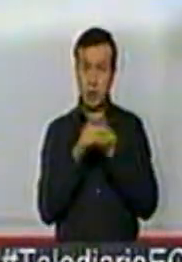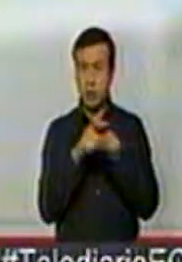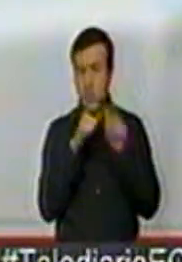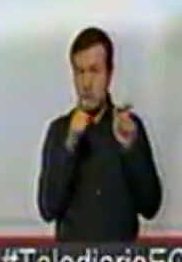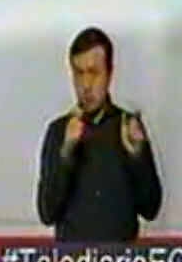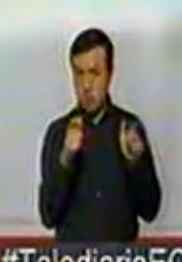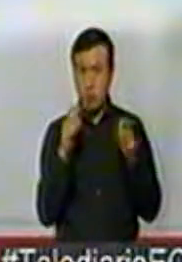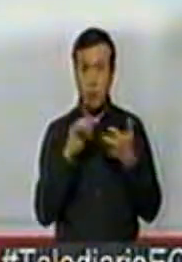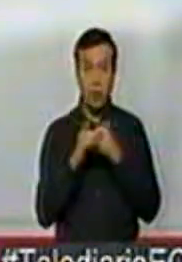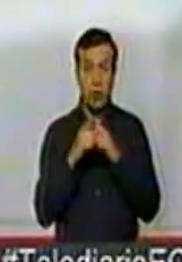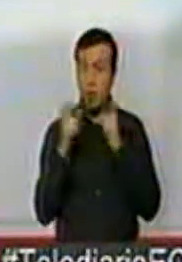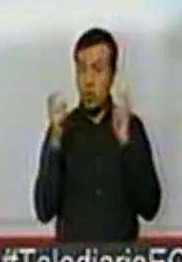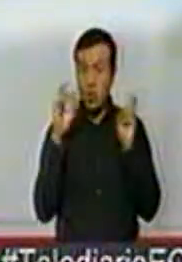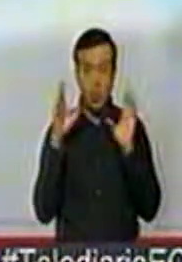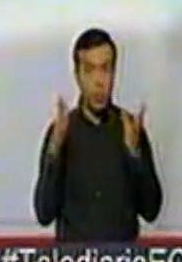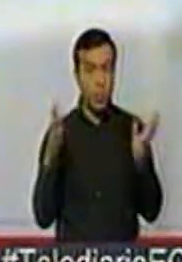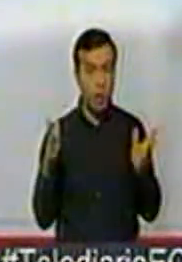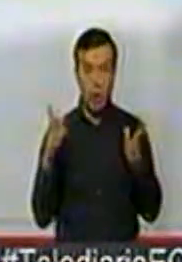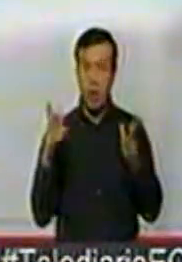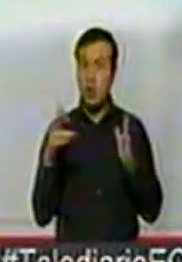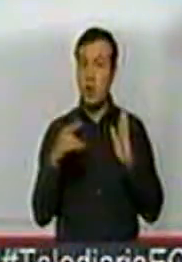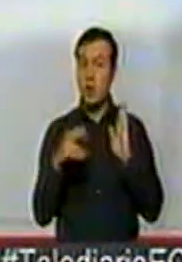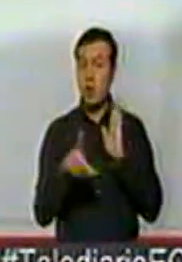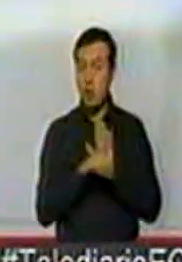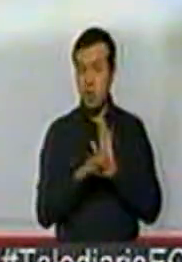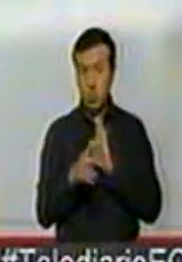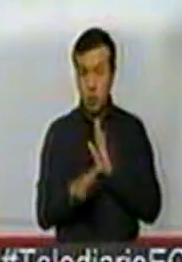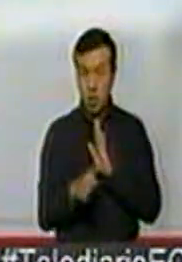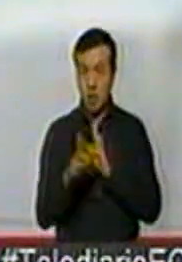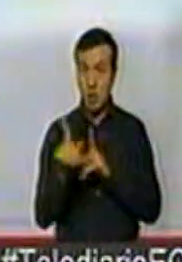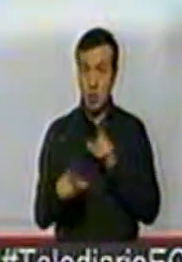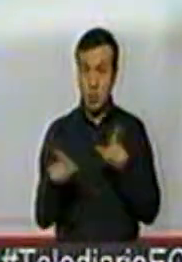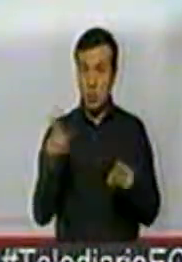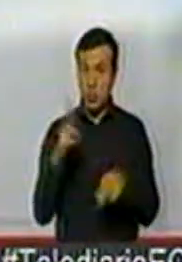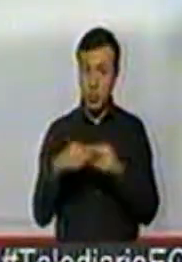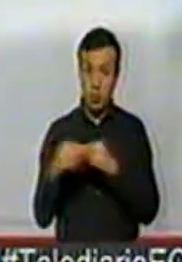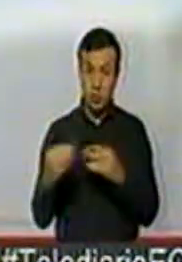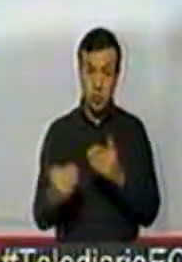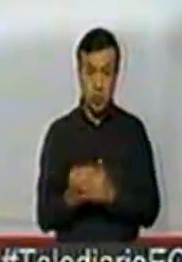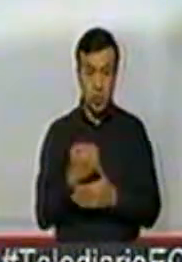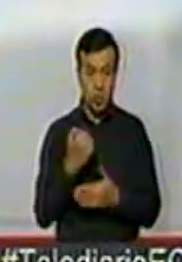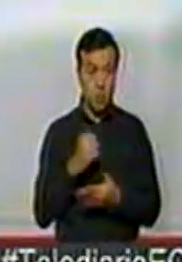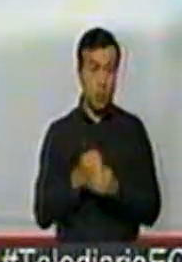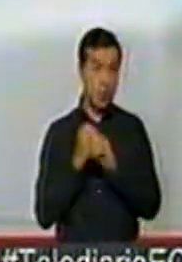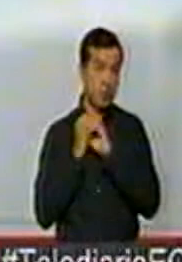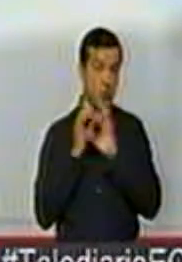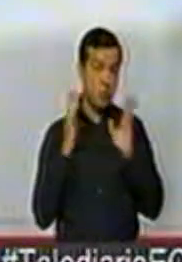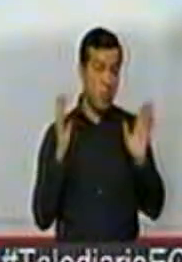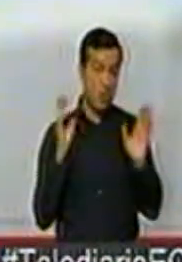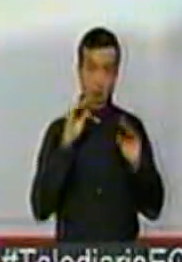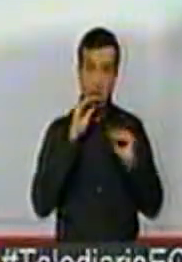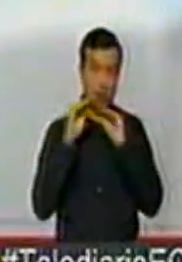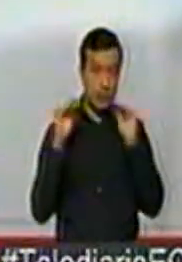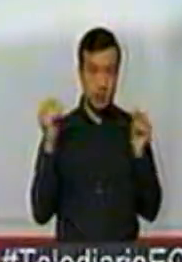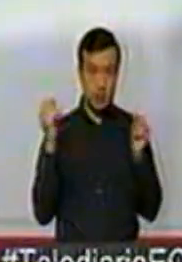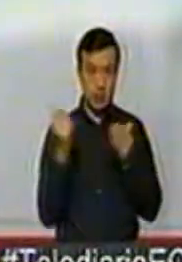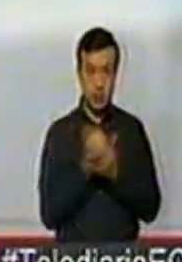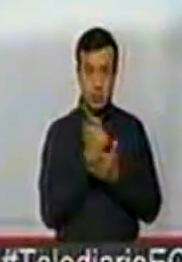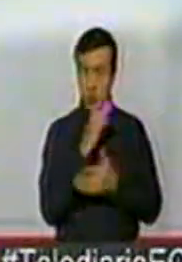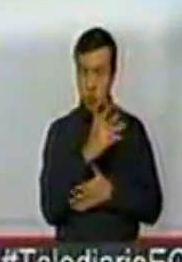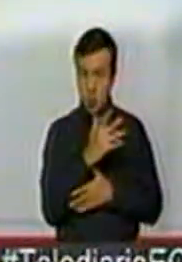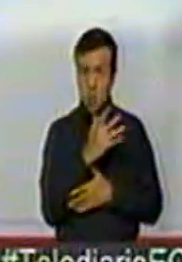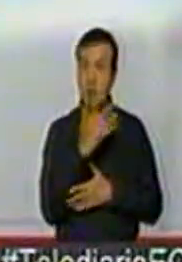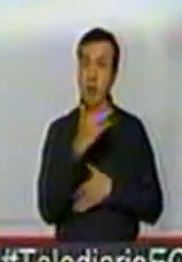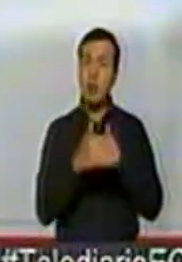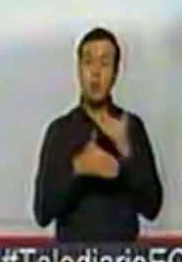problema es cuando no existe el control, la regulación y cuando estos emprendimientos no tienen la obligatoriedad de reportar sus ingresos y sus egresos. Eso